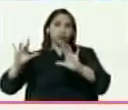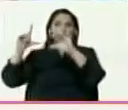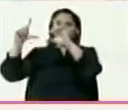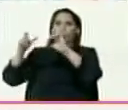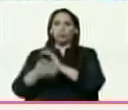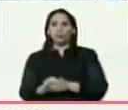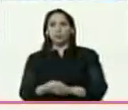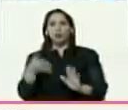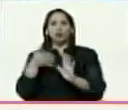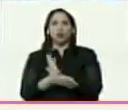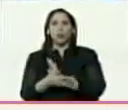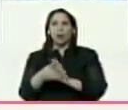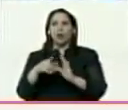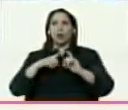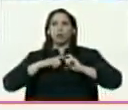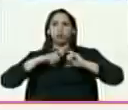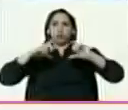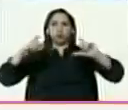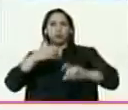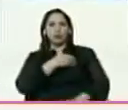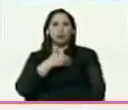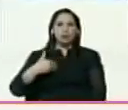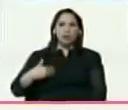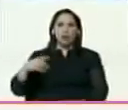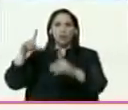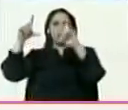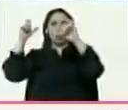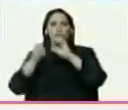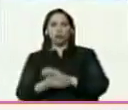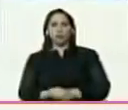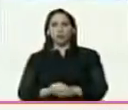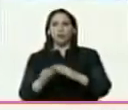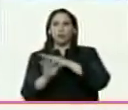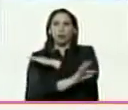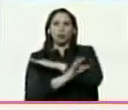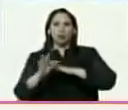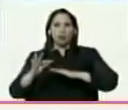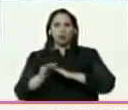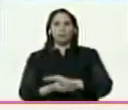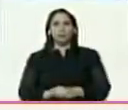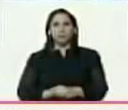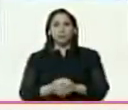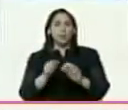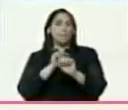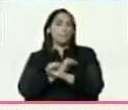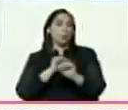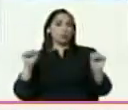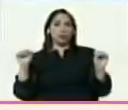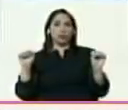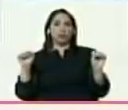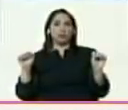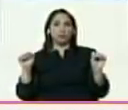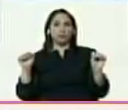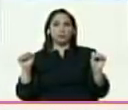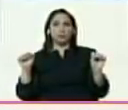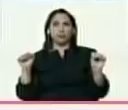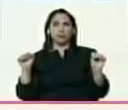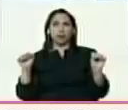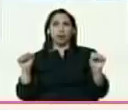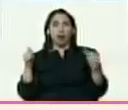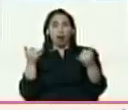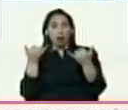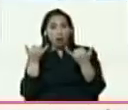enamorados que quisieron tirarse una foto en la frontera con este sujeto imposible puesto que ahora